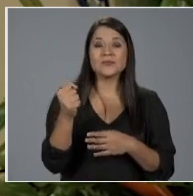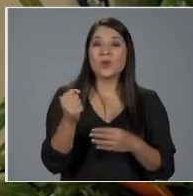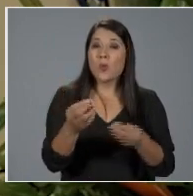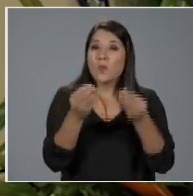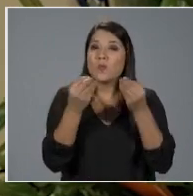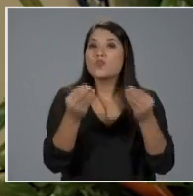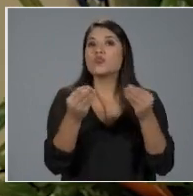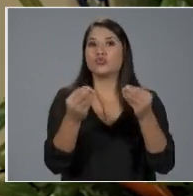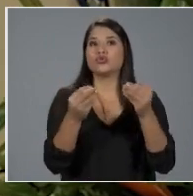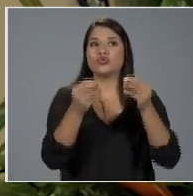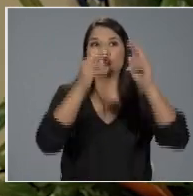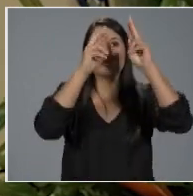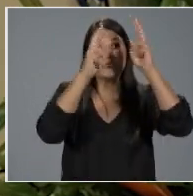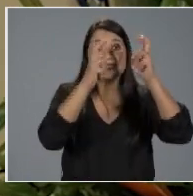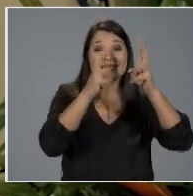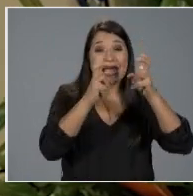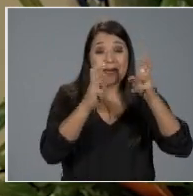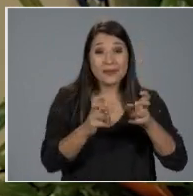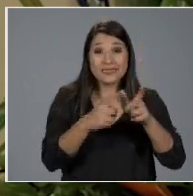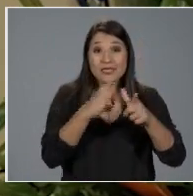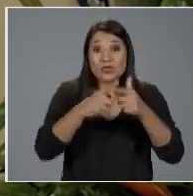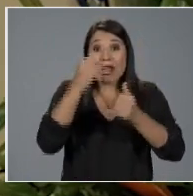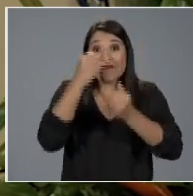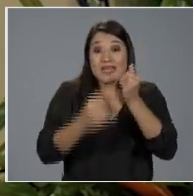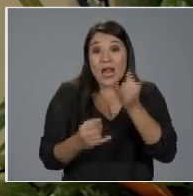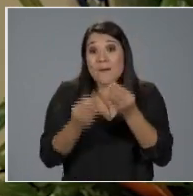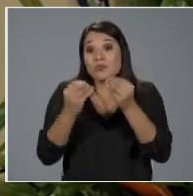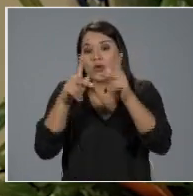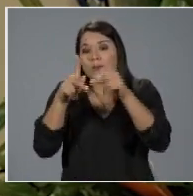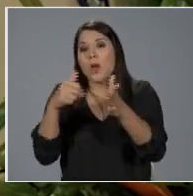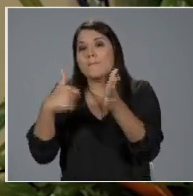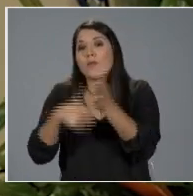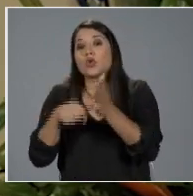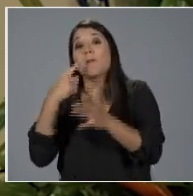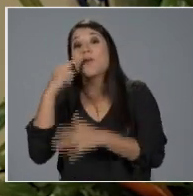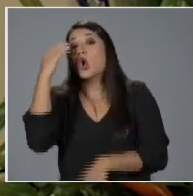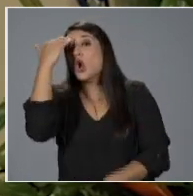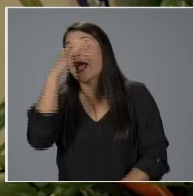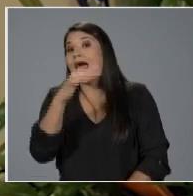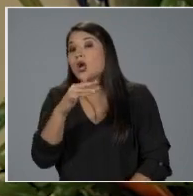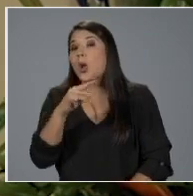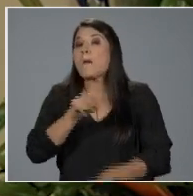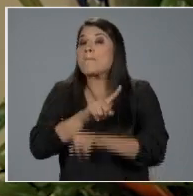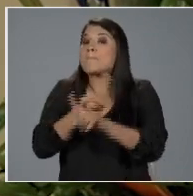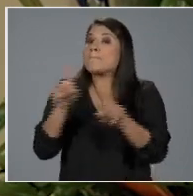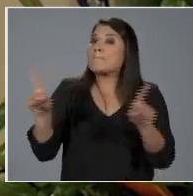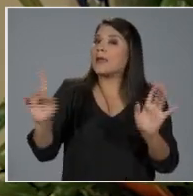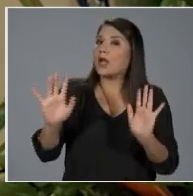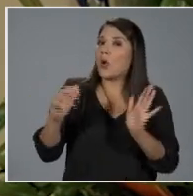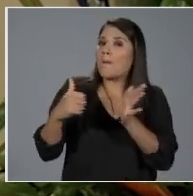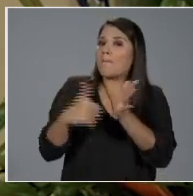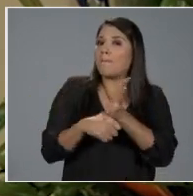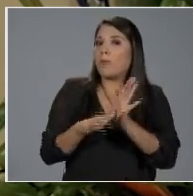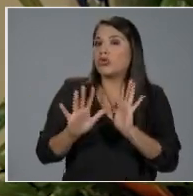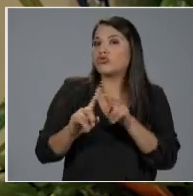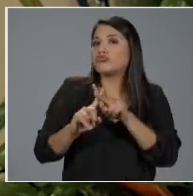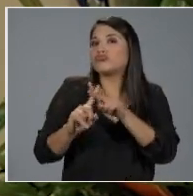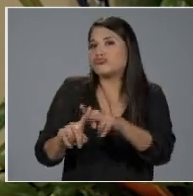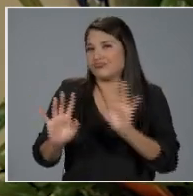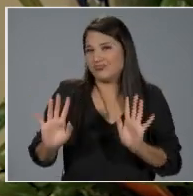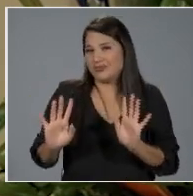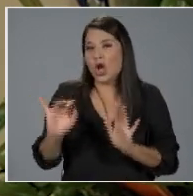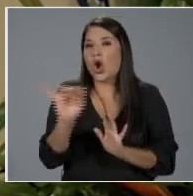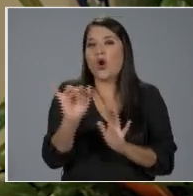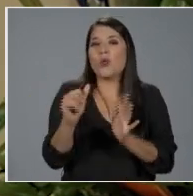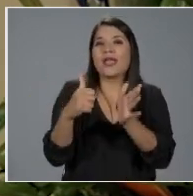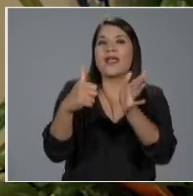que provocaron que al final mucha gente votó por Carlos, pero voto prestado, como llamo yo, o voto que no quería